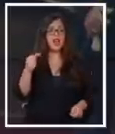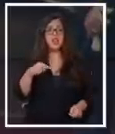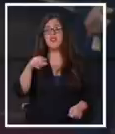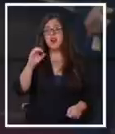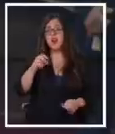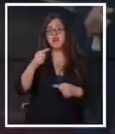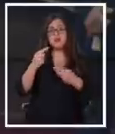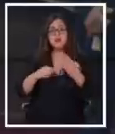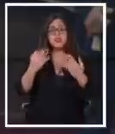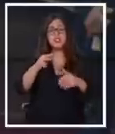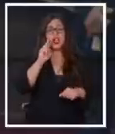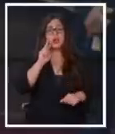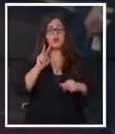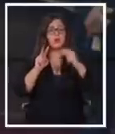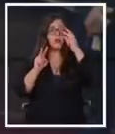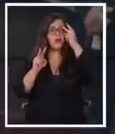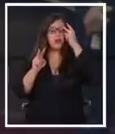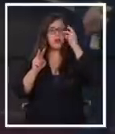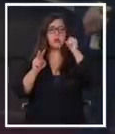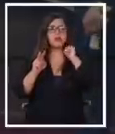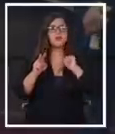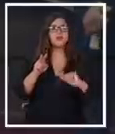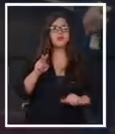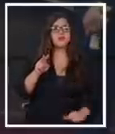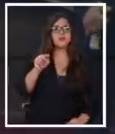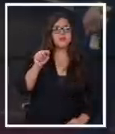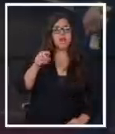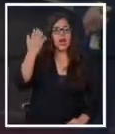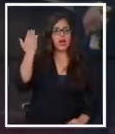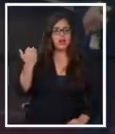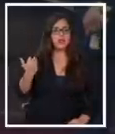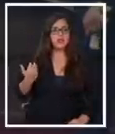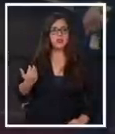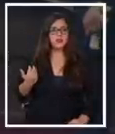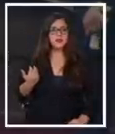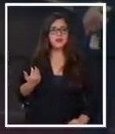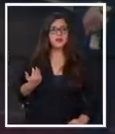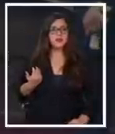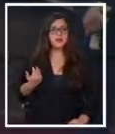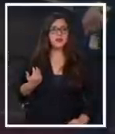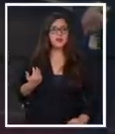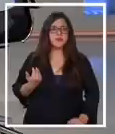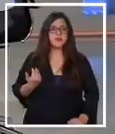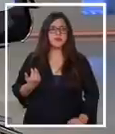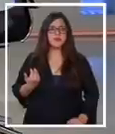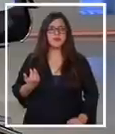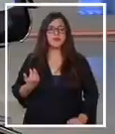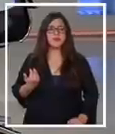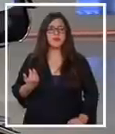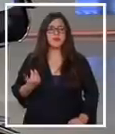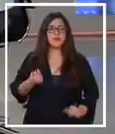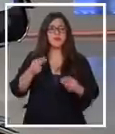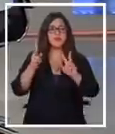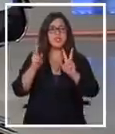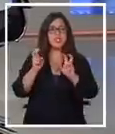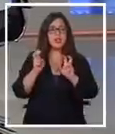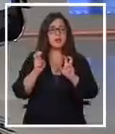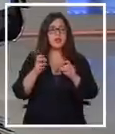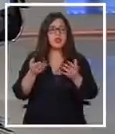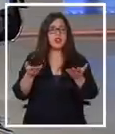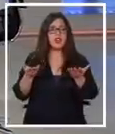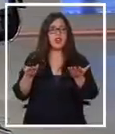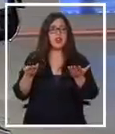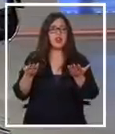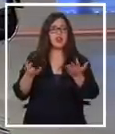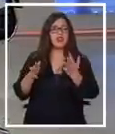otro sentido como las hemos visto muchas veces en estos dilemas ni desacreditar la redundancia